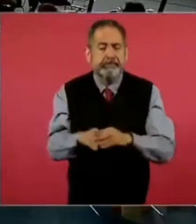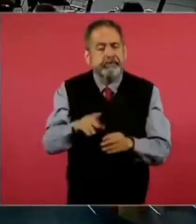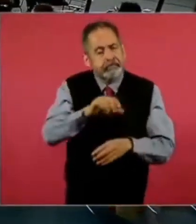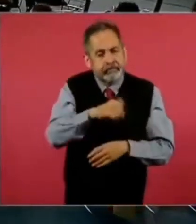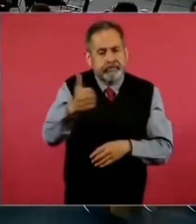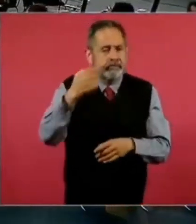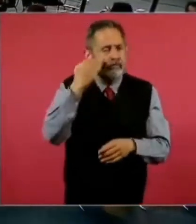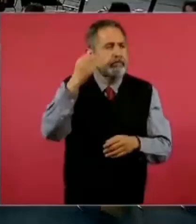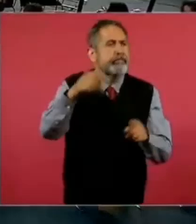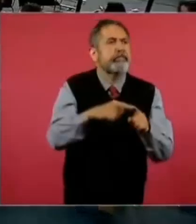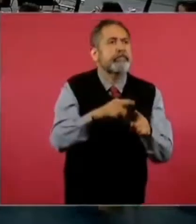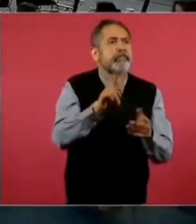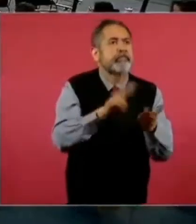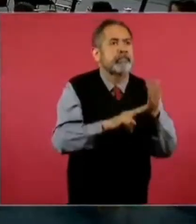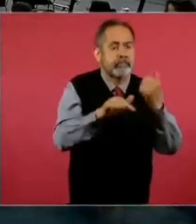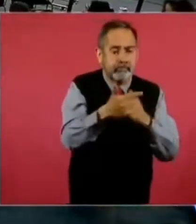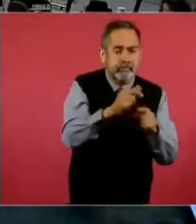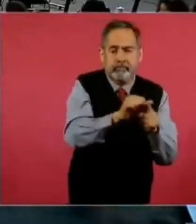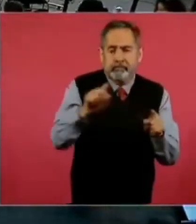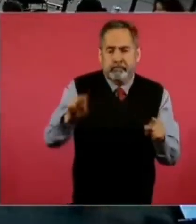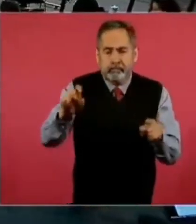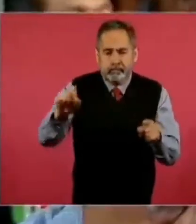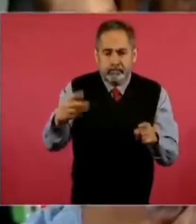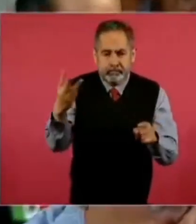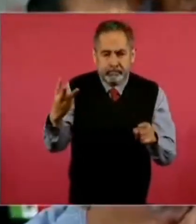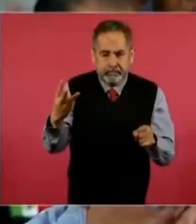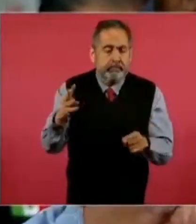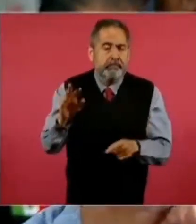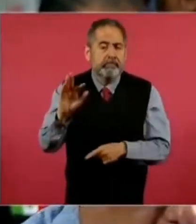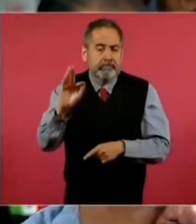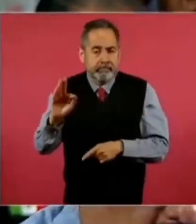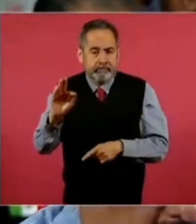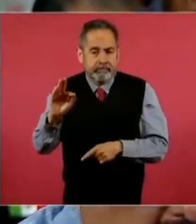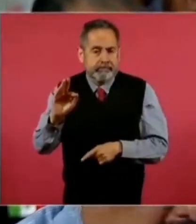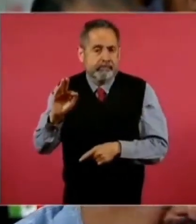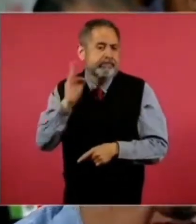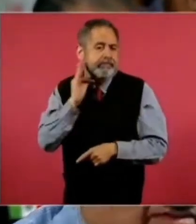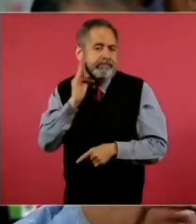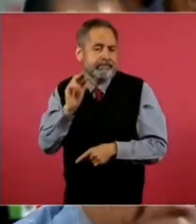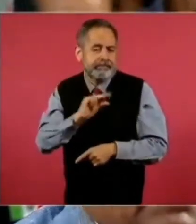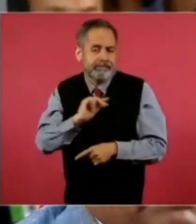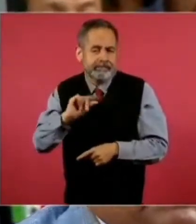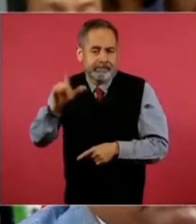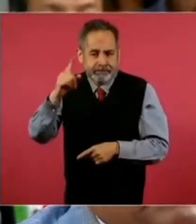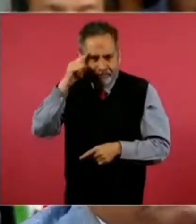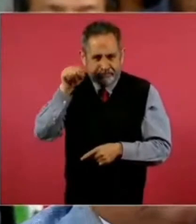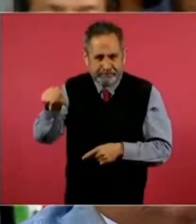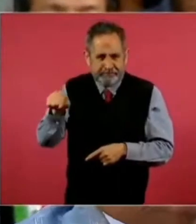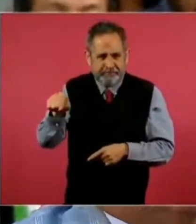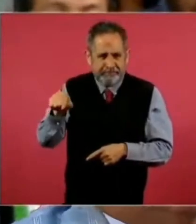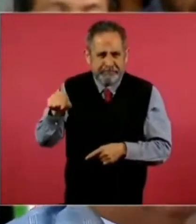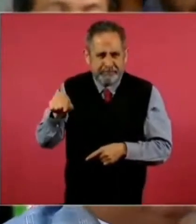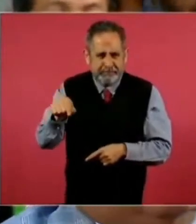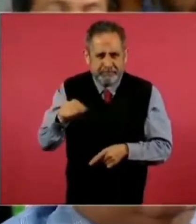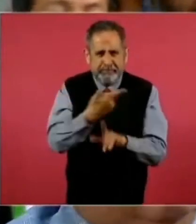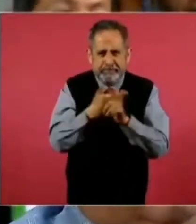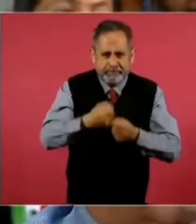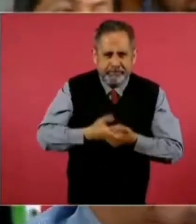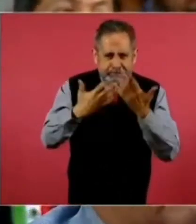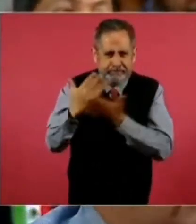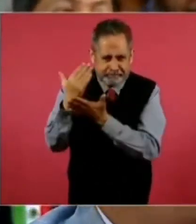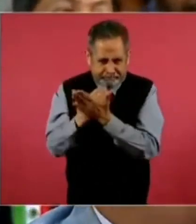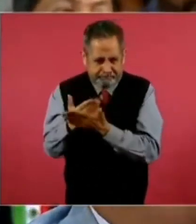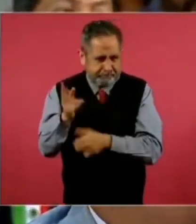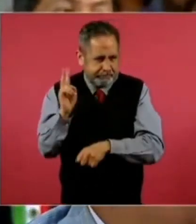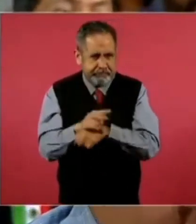del 2012 al 2023, la Fiscalía Especial para la Atención de Delitos Cometidos contra la Libertad de Expresión,